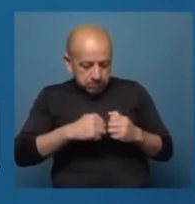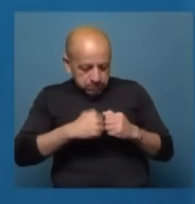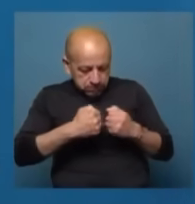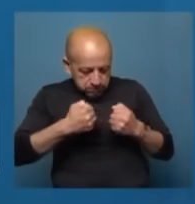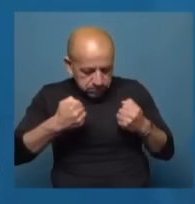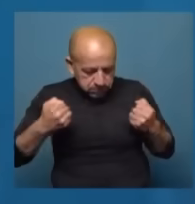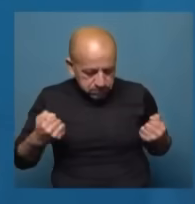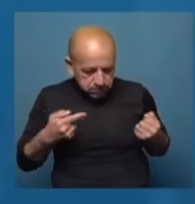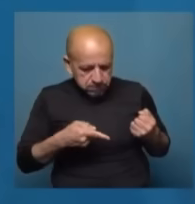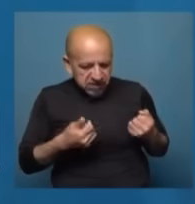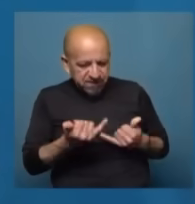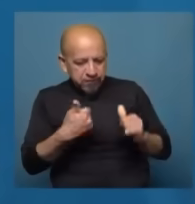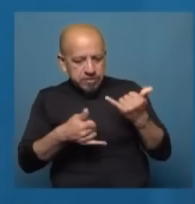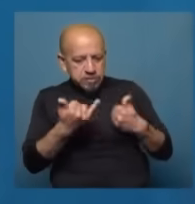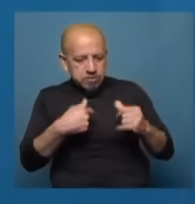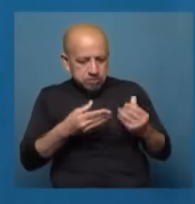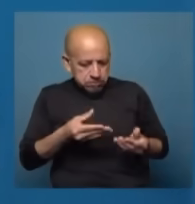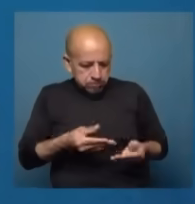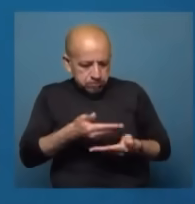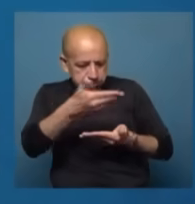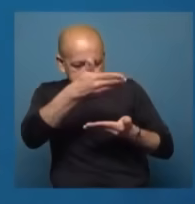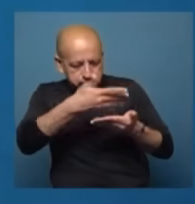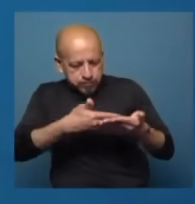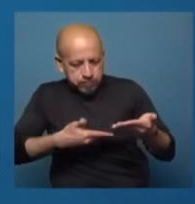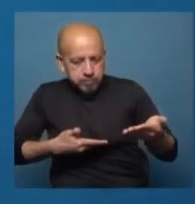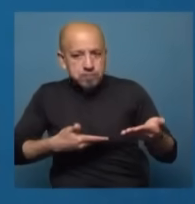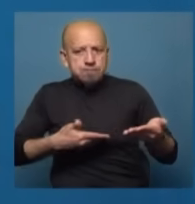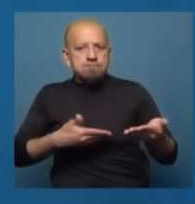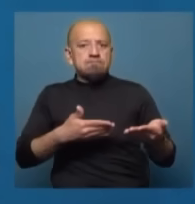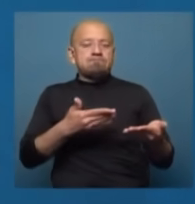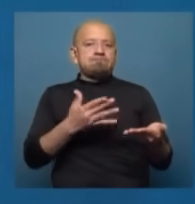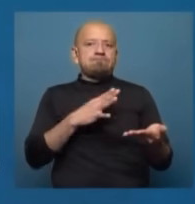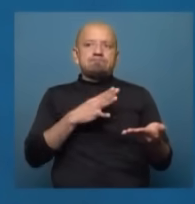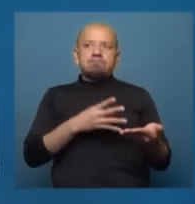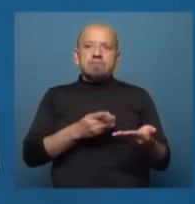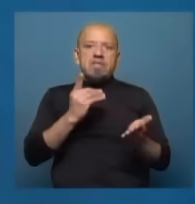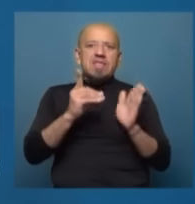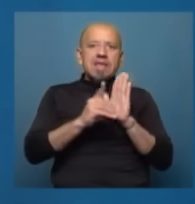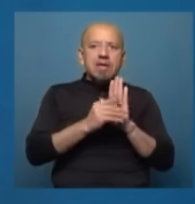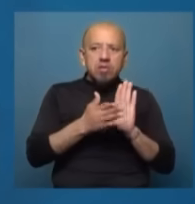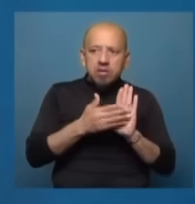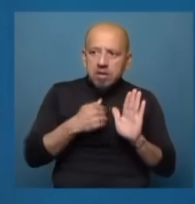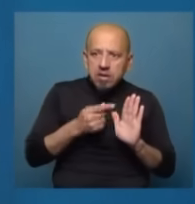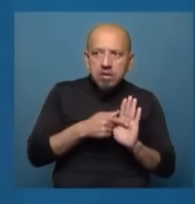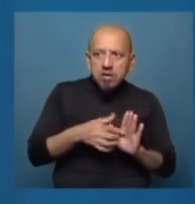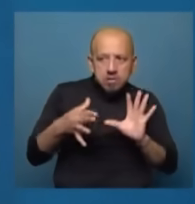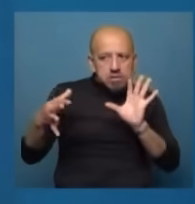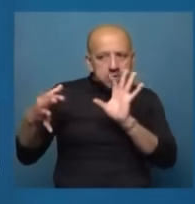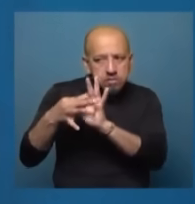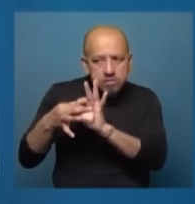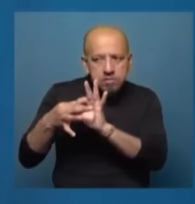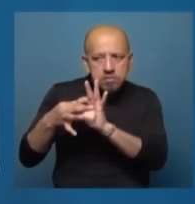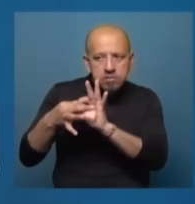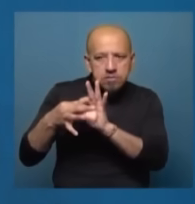de la información de un celular de un imputado y encontrás un dato que te lleva a